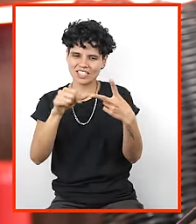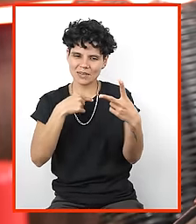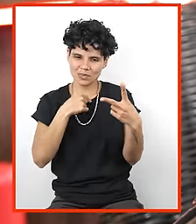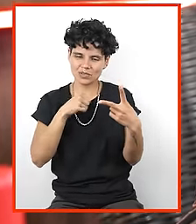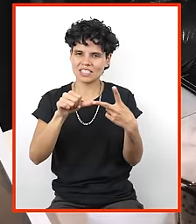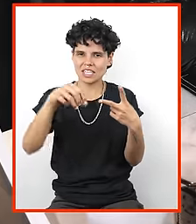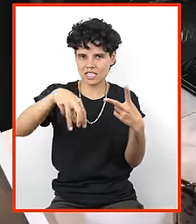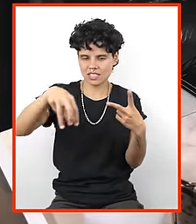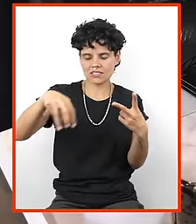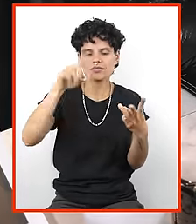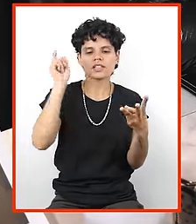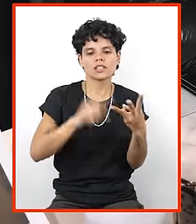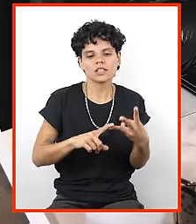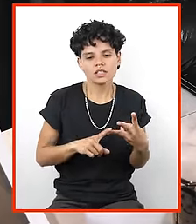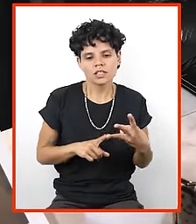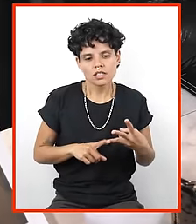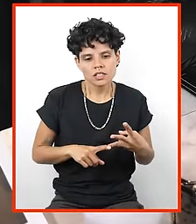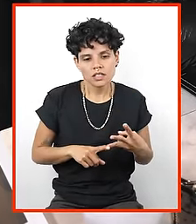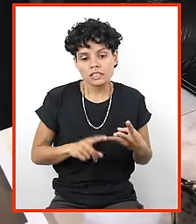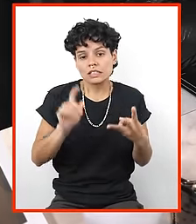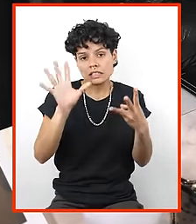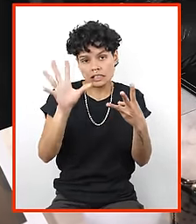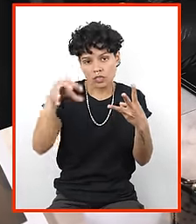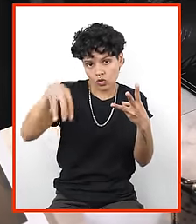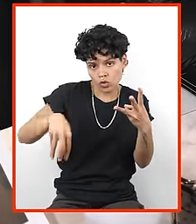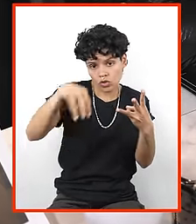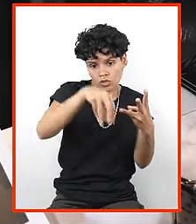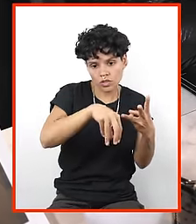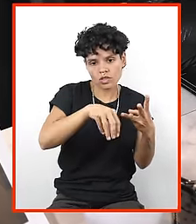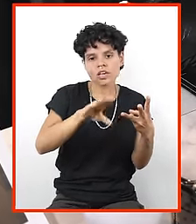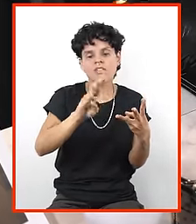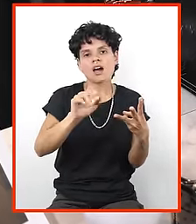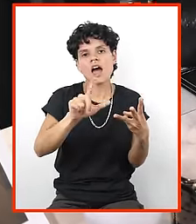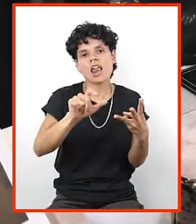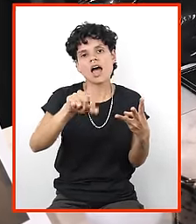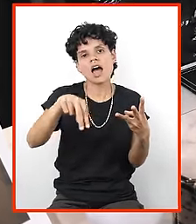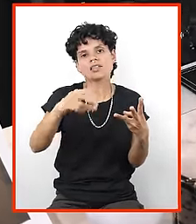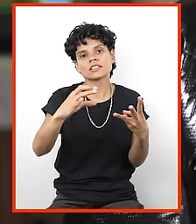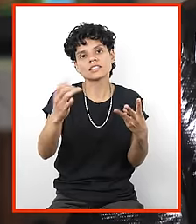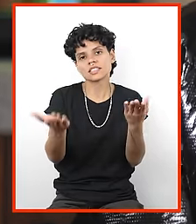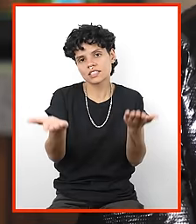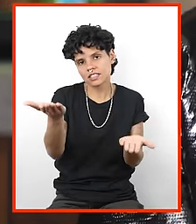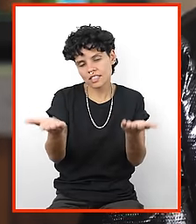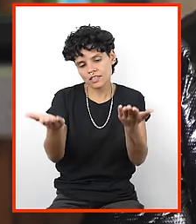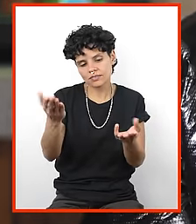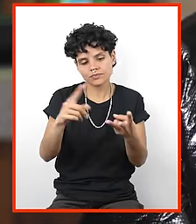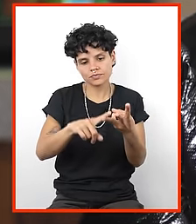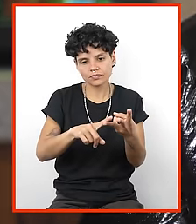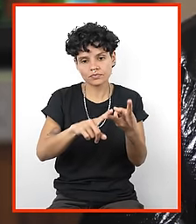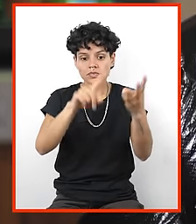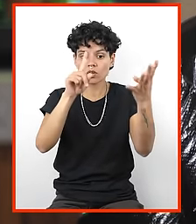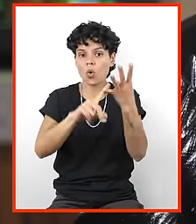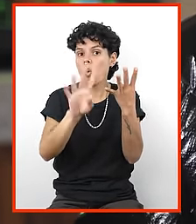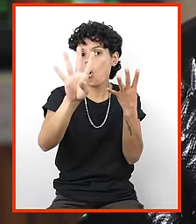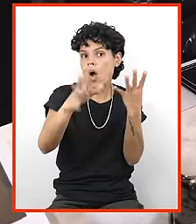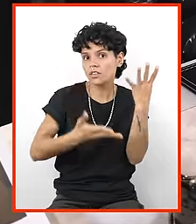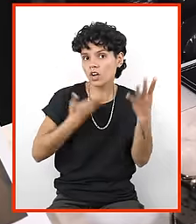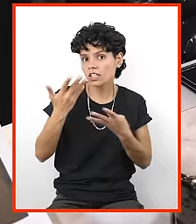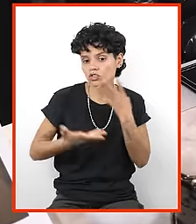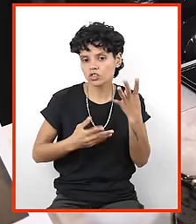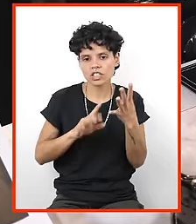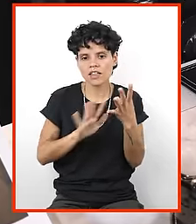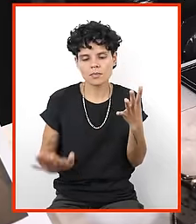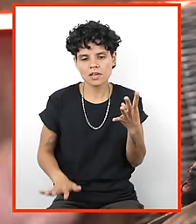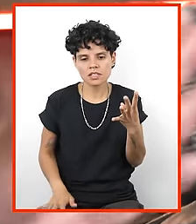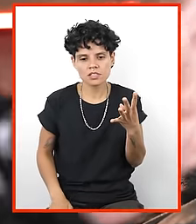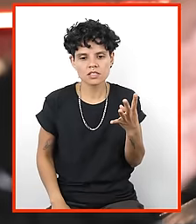ponerle estas 5 a Balance. A Balance. Solo 4 canciones tienes que elegir. Ah,